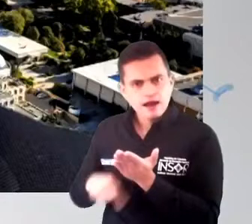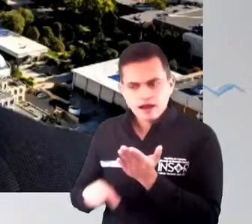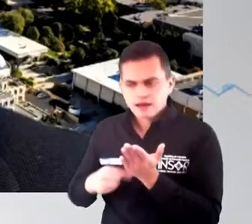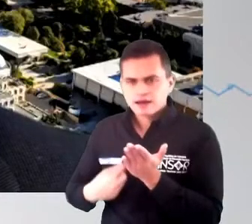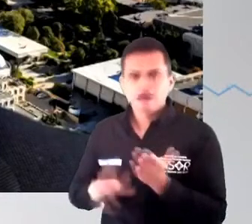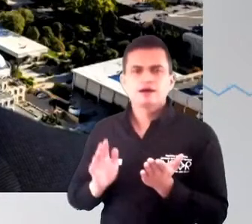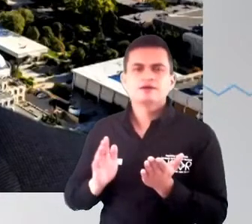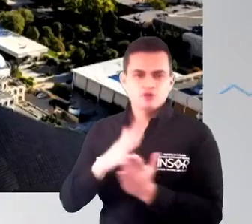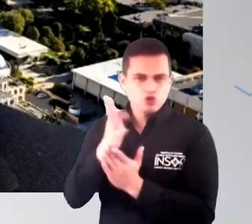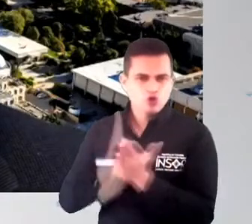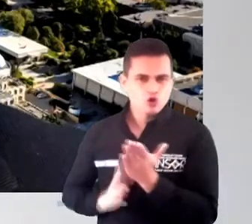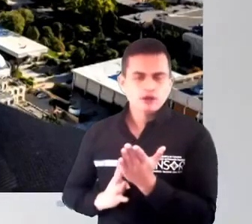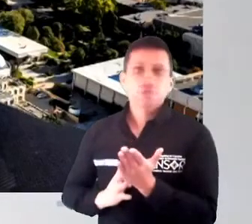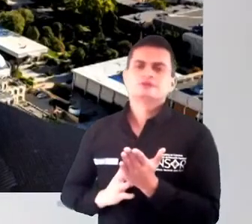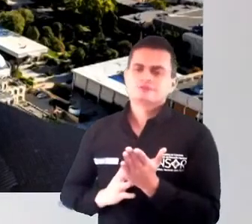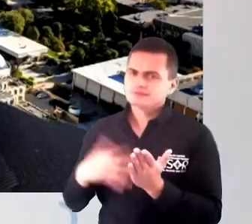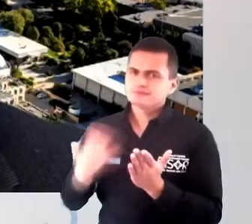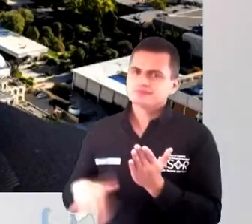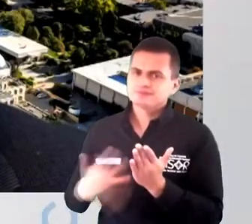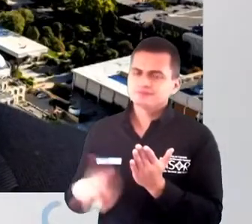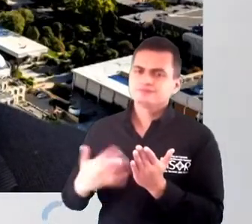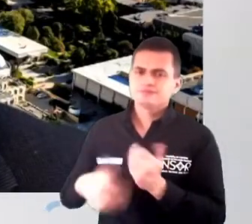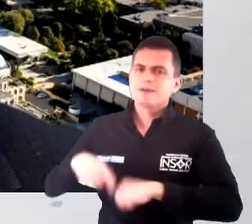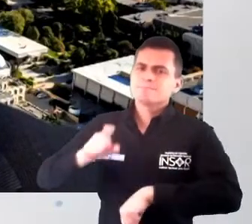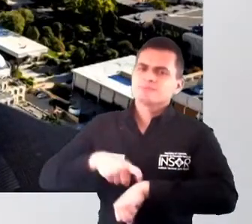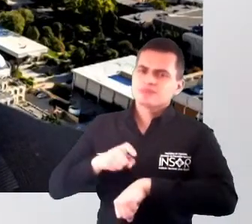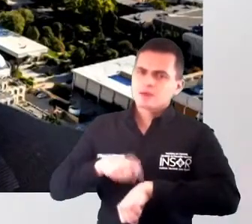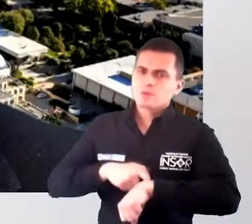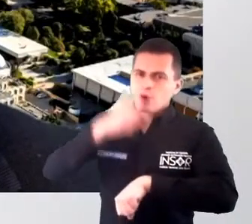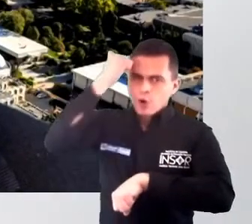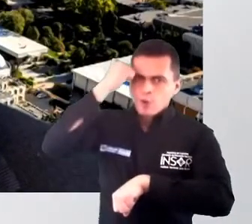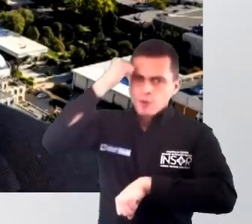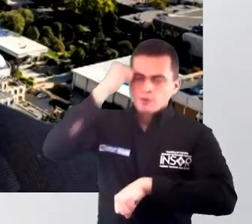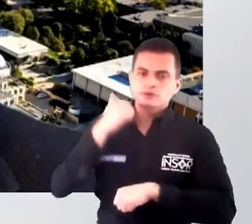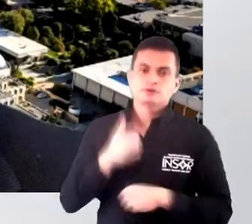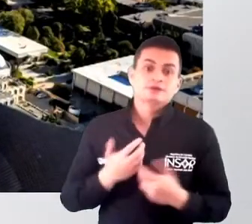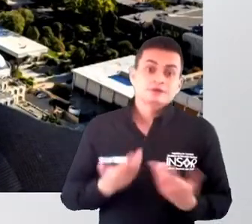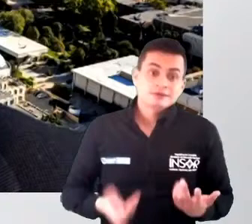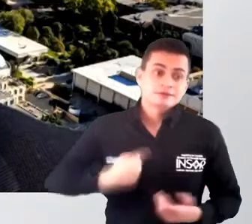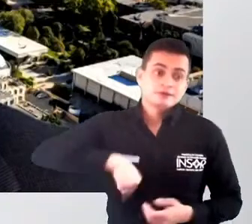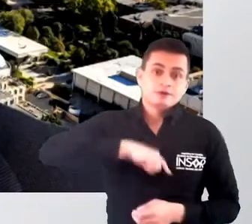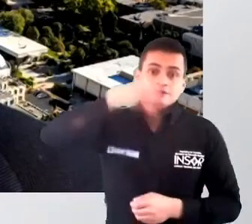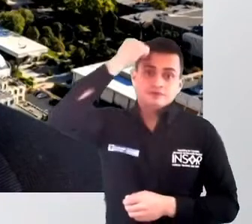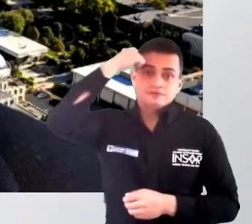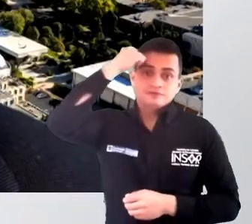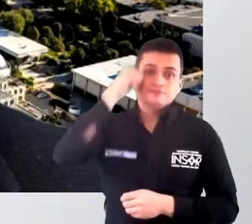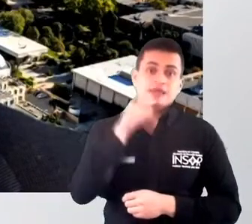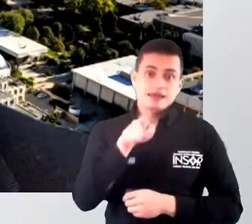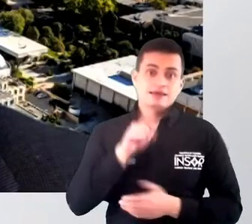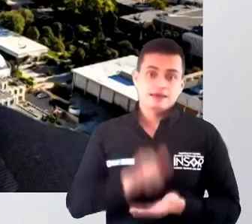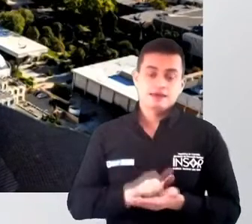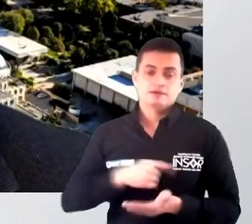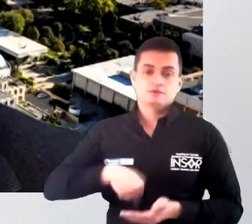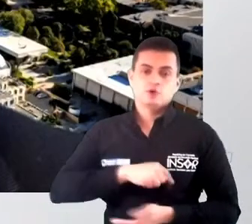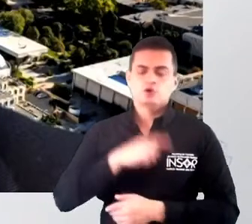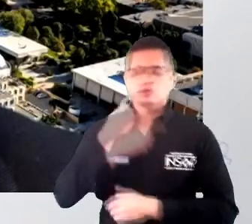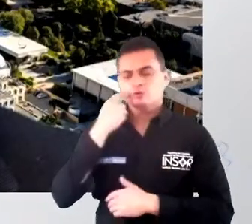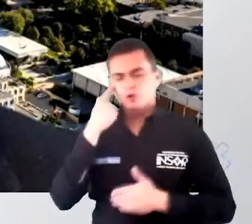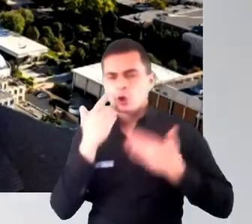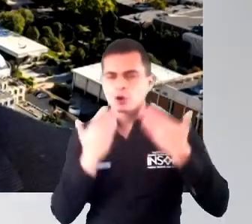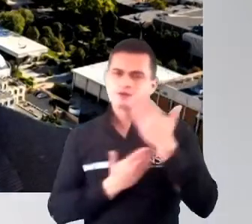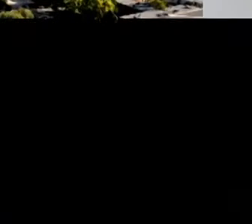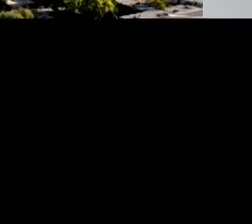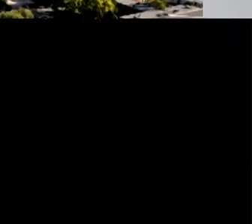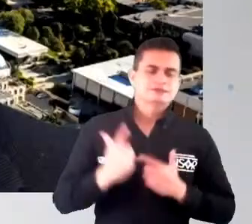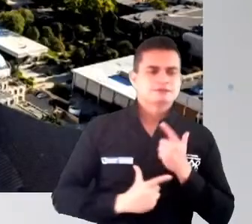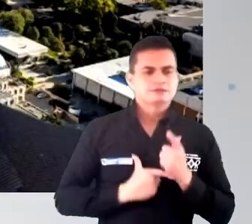esa retroalimentación. Por lo tanto, toma mucho más tiempo. Nosotros como docentes, es uno de los balances que estamos tratando, pues que estamos